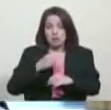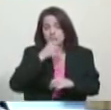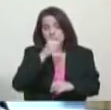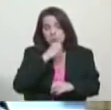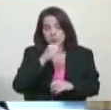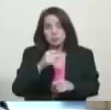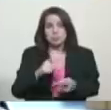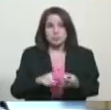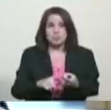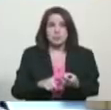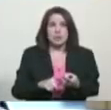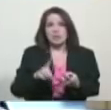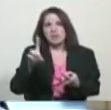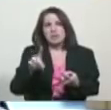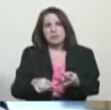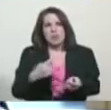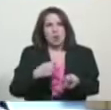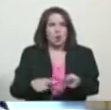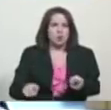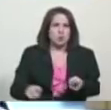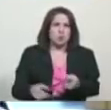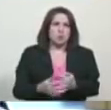También le di una entrevista a Al Mayadeen,